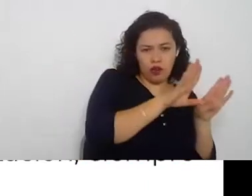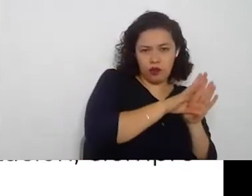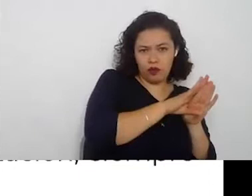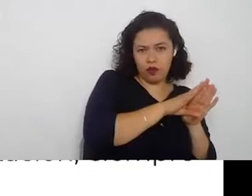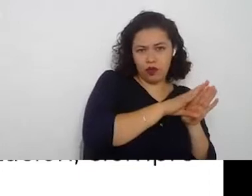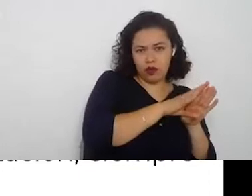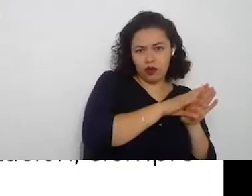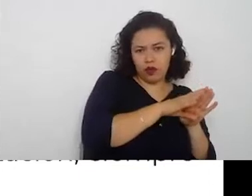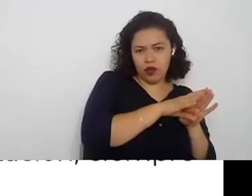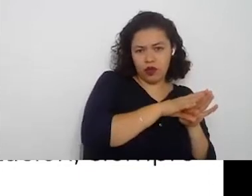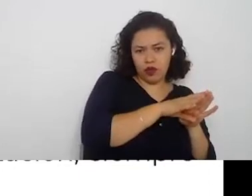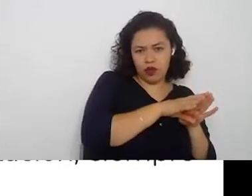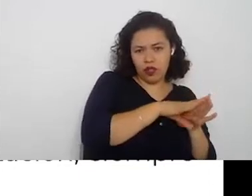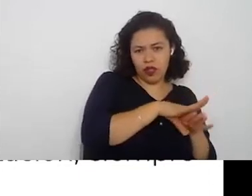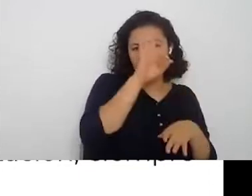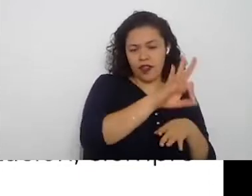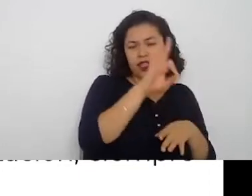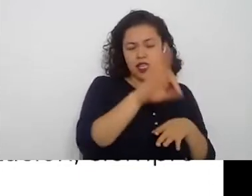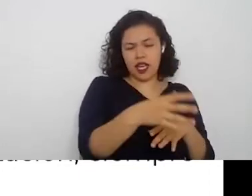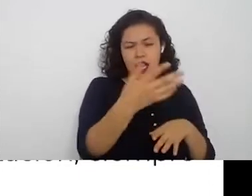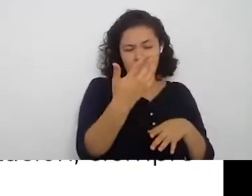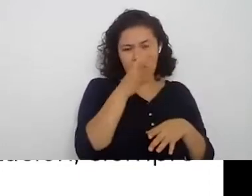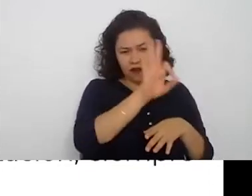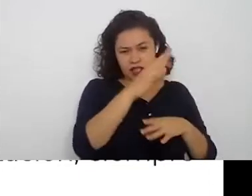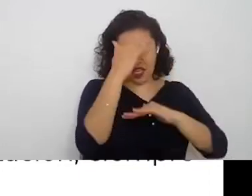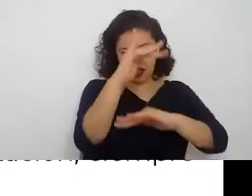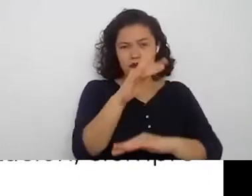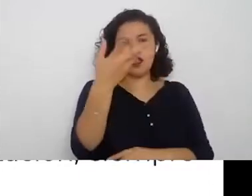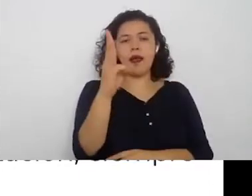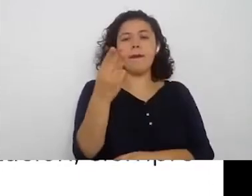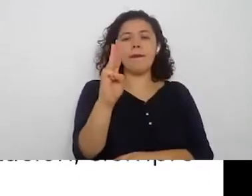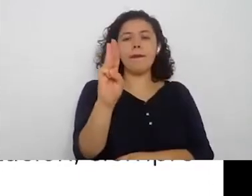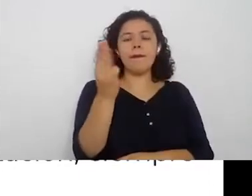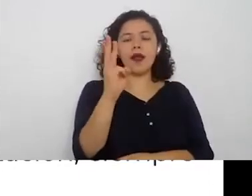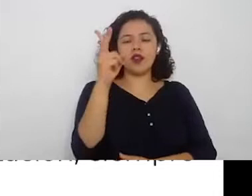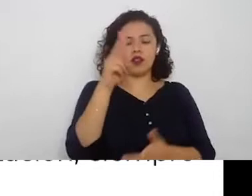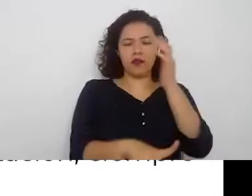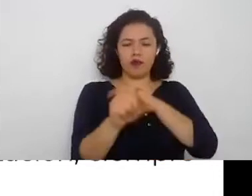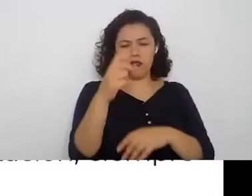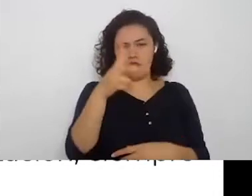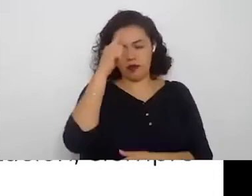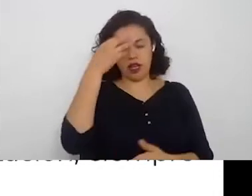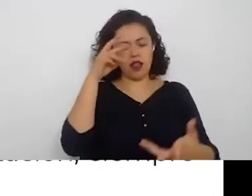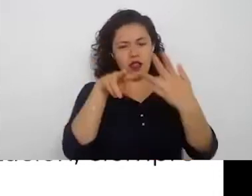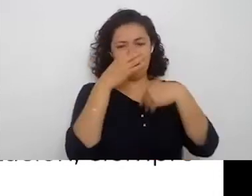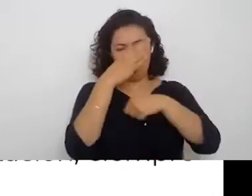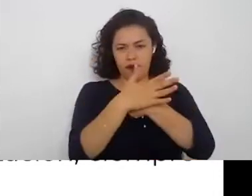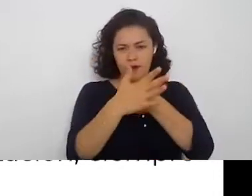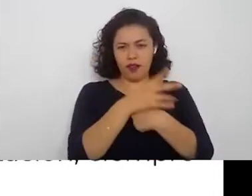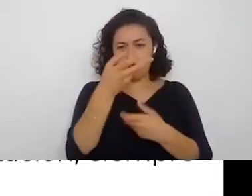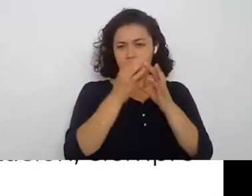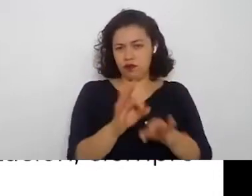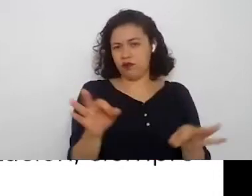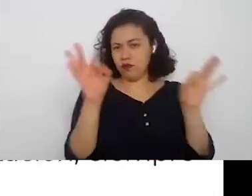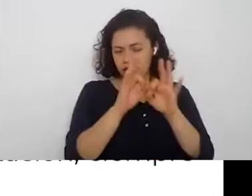a mayo del 2022, que es cuando presentamos esta declaración de transparencia. Importantísima,